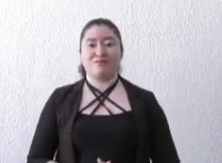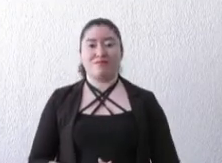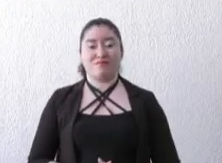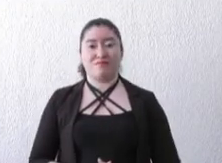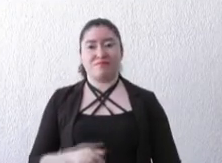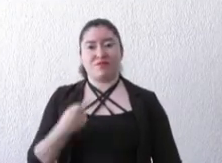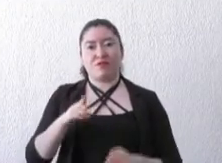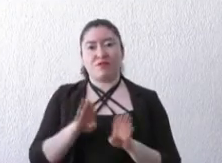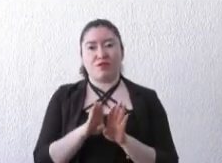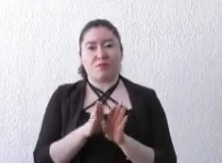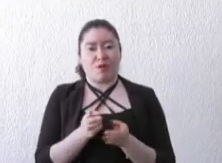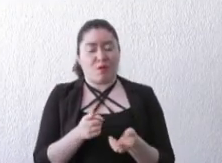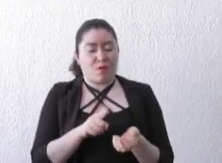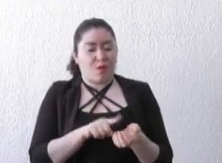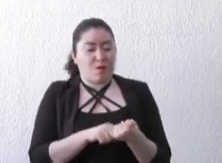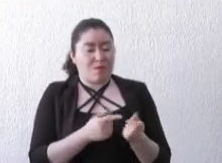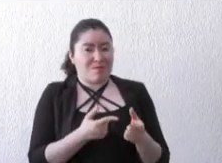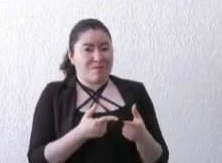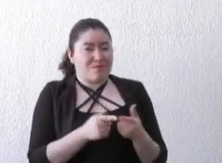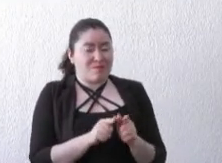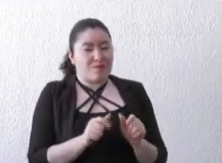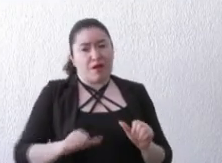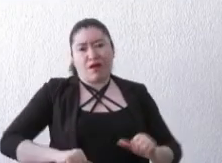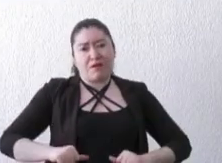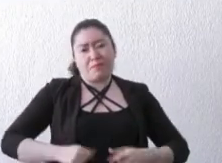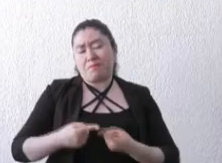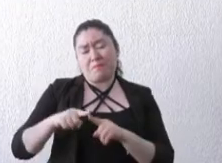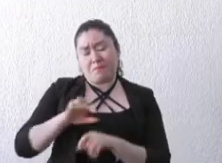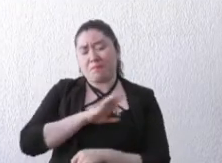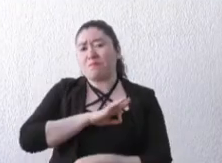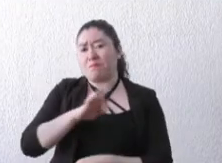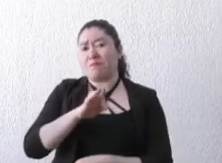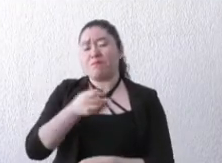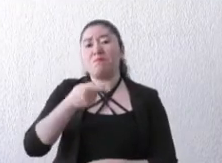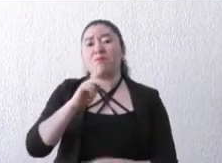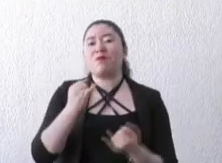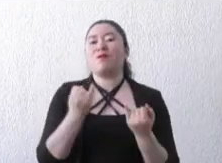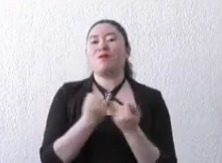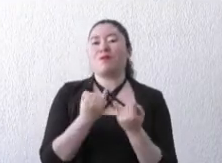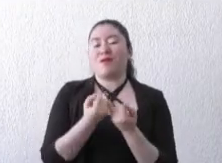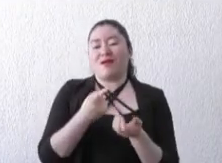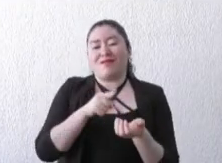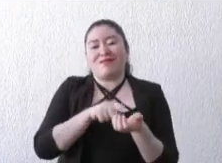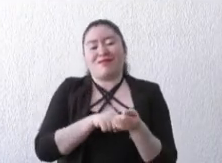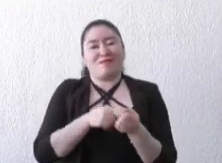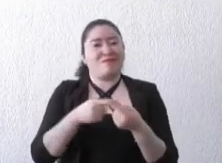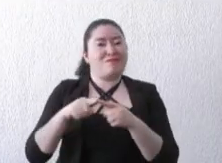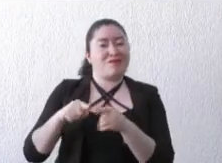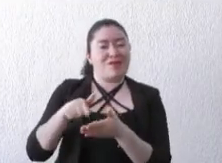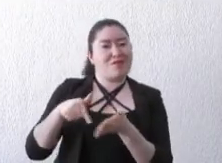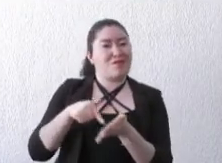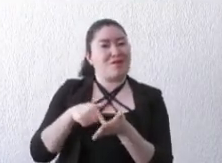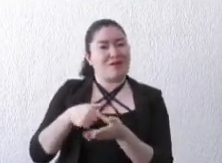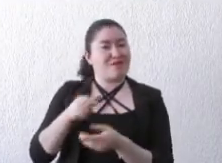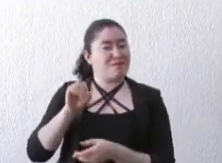más íntimo, para algunas actividades de otra naturaleza. Y también, como he dicho, todos los espacios de los